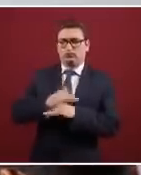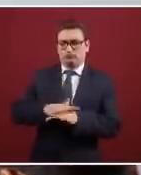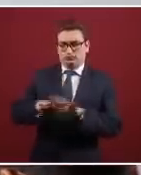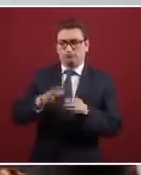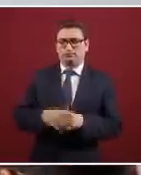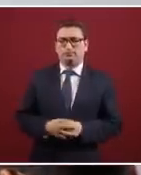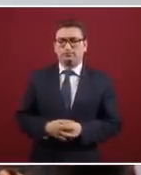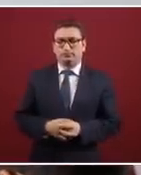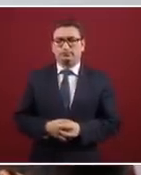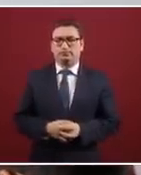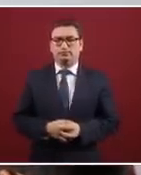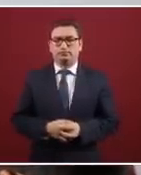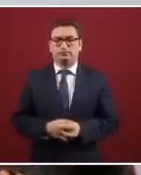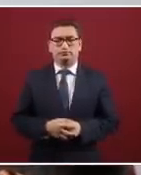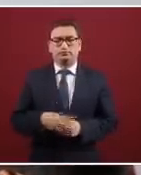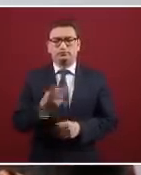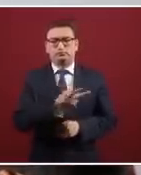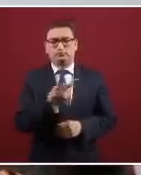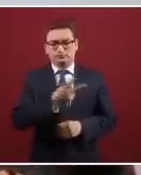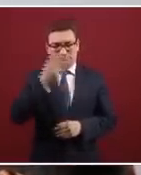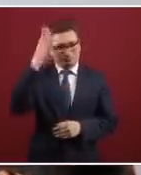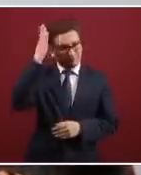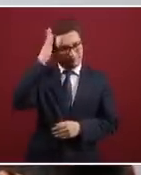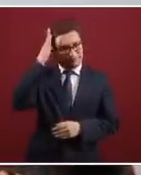a los dos dirigentes